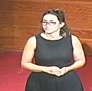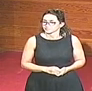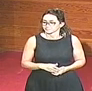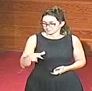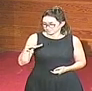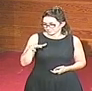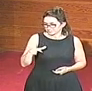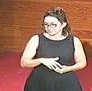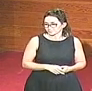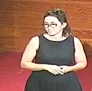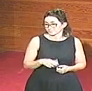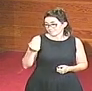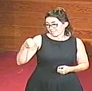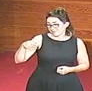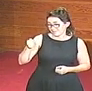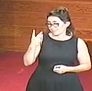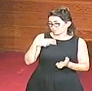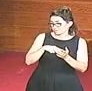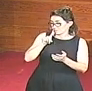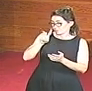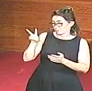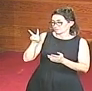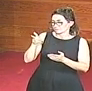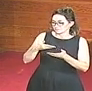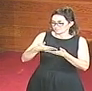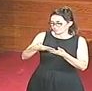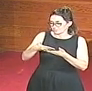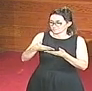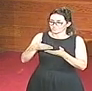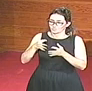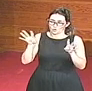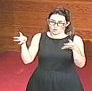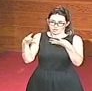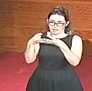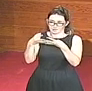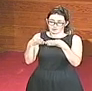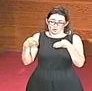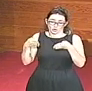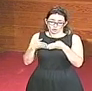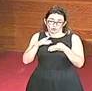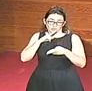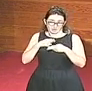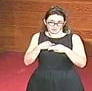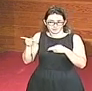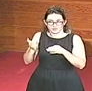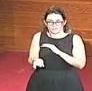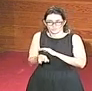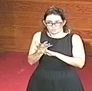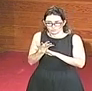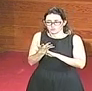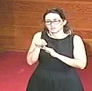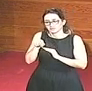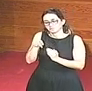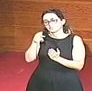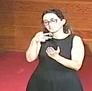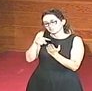Decía que Ana en 2011 cofundó el magazine online The Corner, que es un medio económico español en inglés para lectores